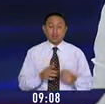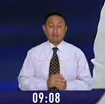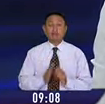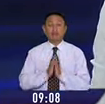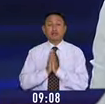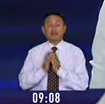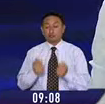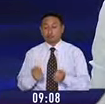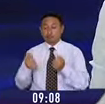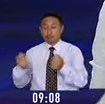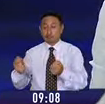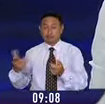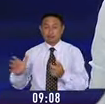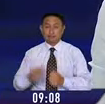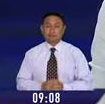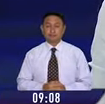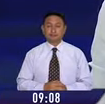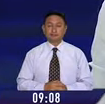oficializó la muerte cruzada.